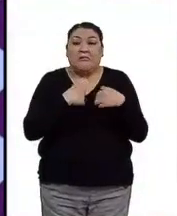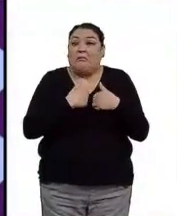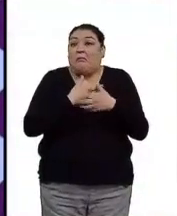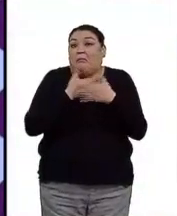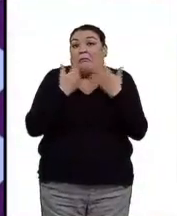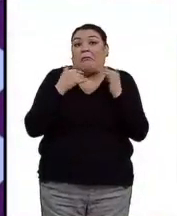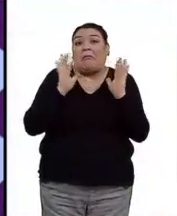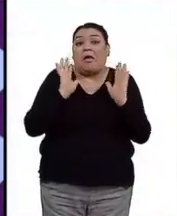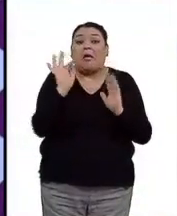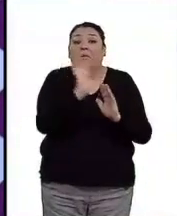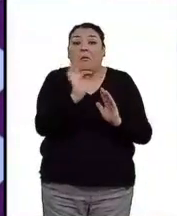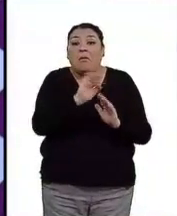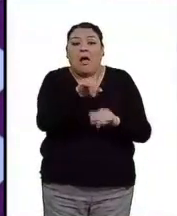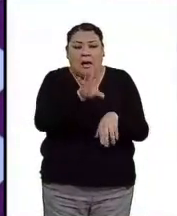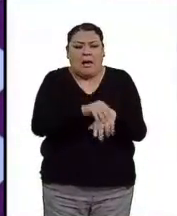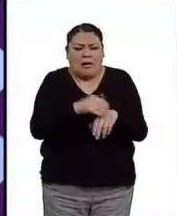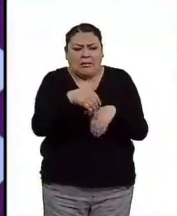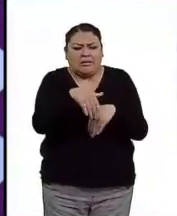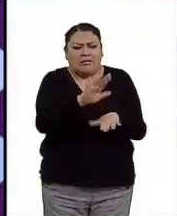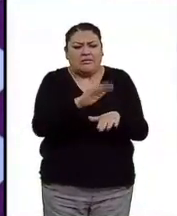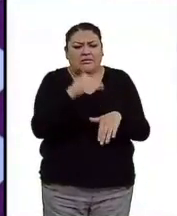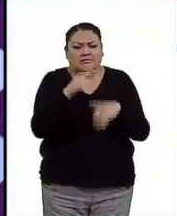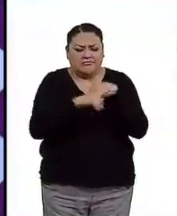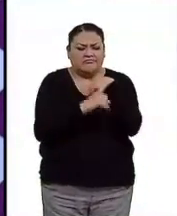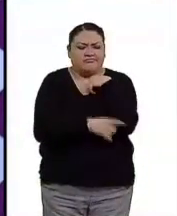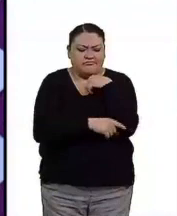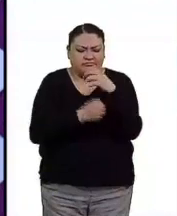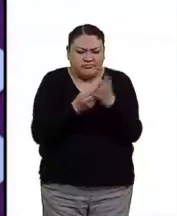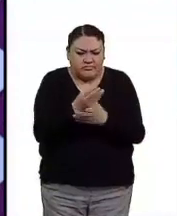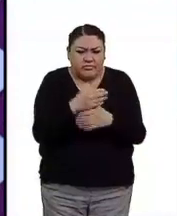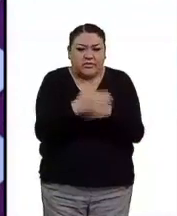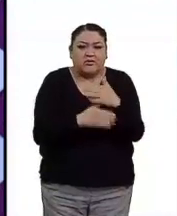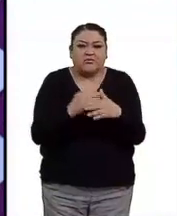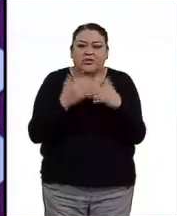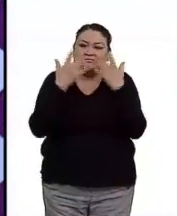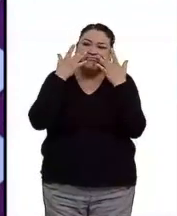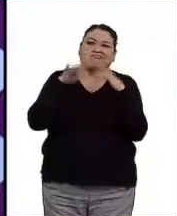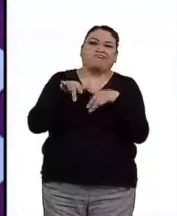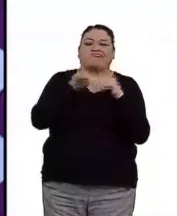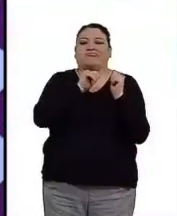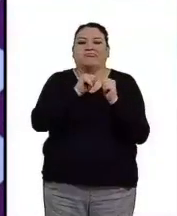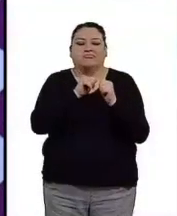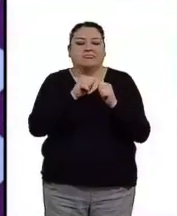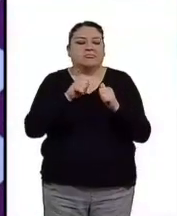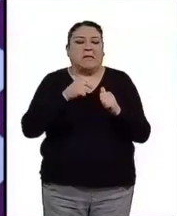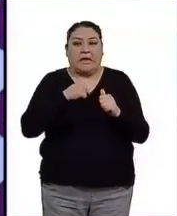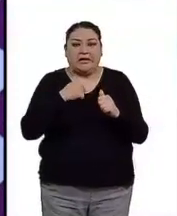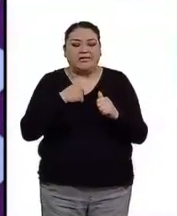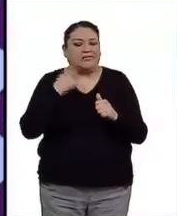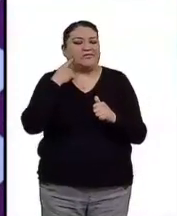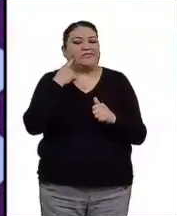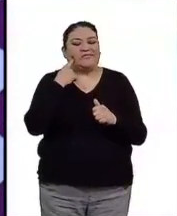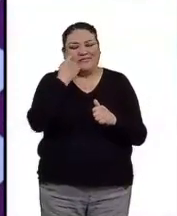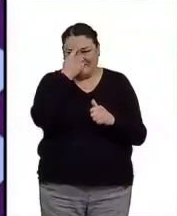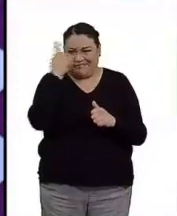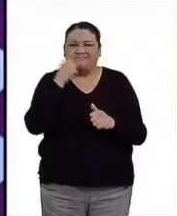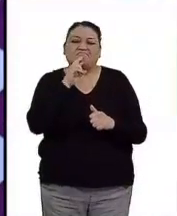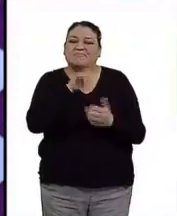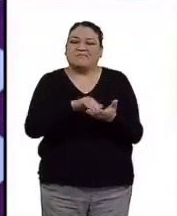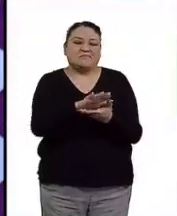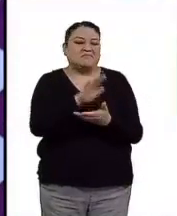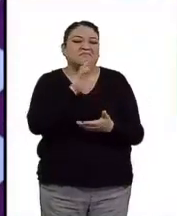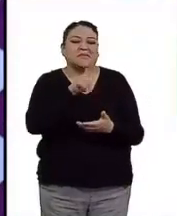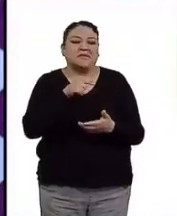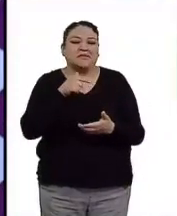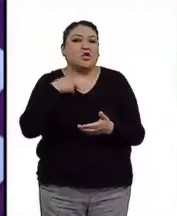y ya no regresaste? Exacto. Entonces, muchas veces lo más fácil es, te despido. No te voy a decir que te despedí por estar embarazada. Claro, no. Te inventaré